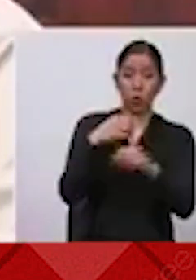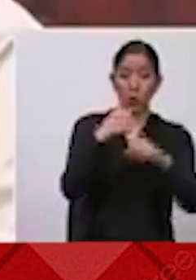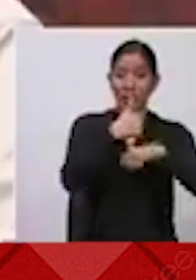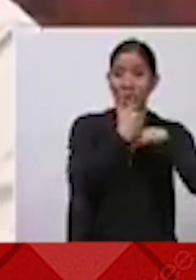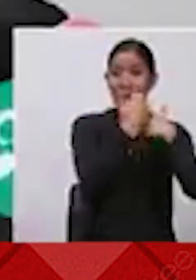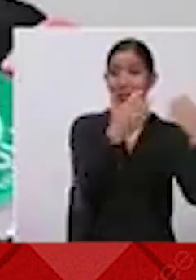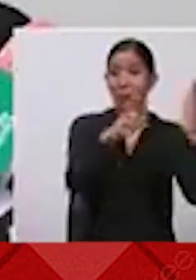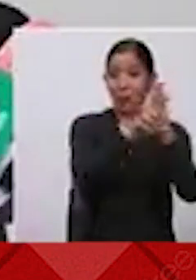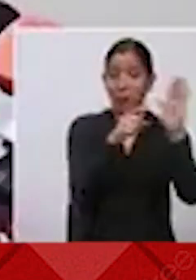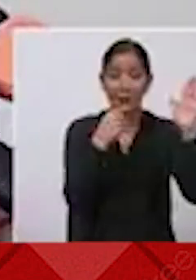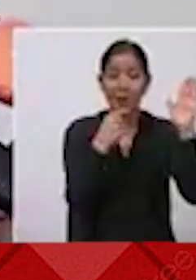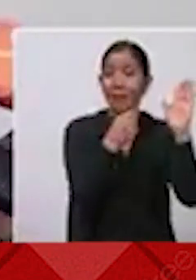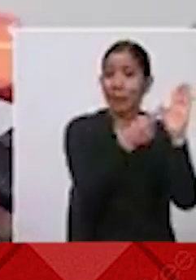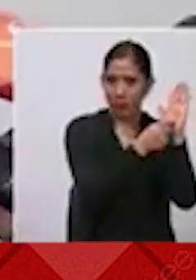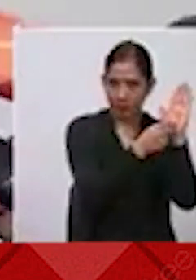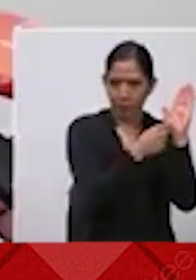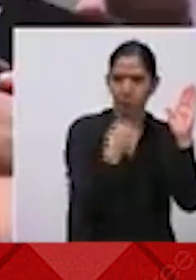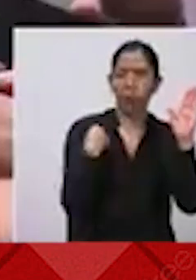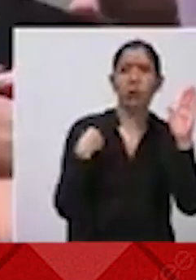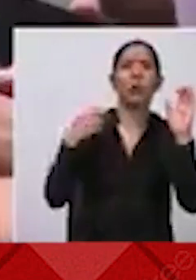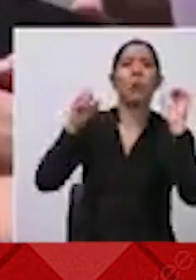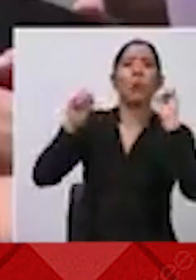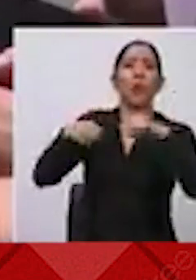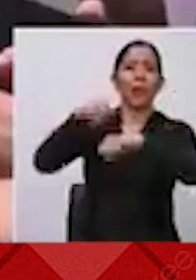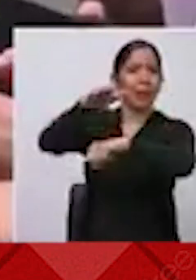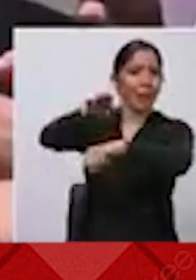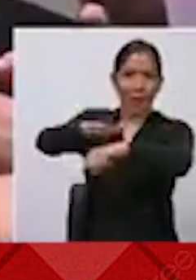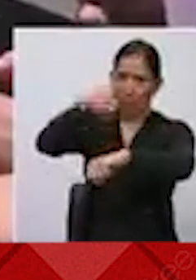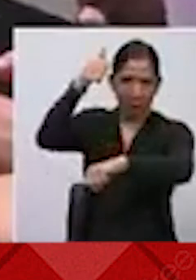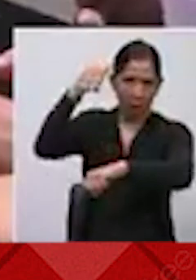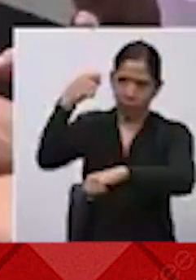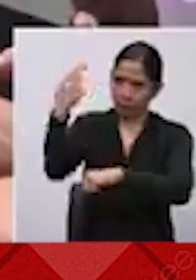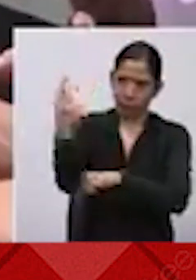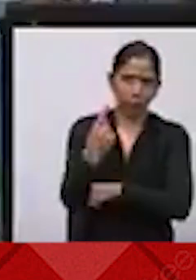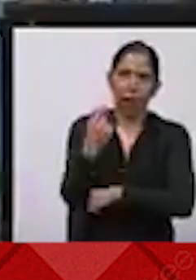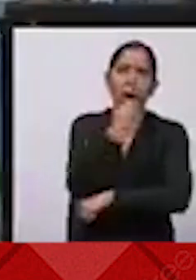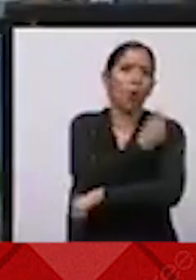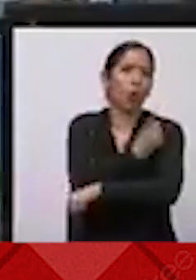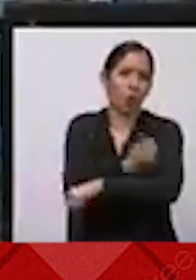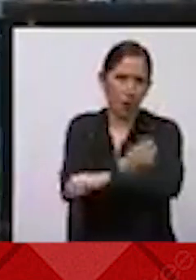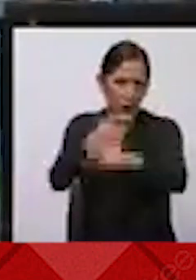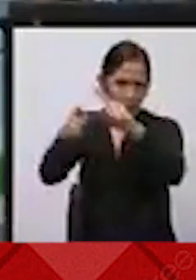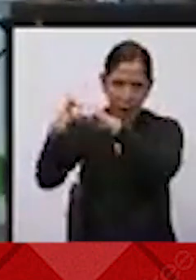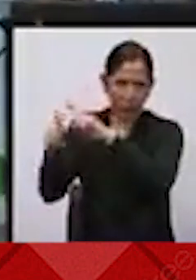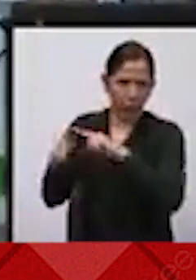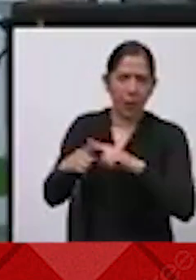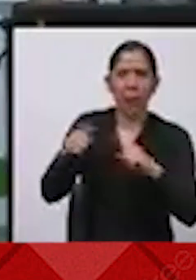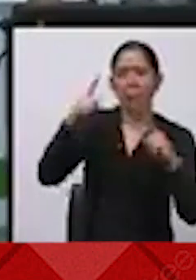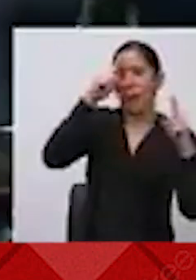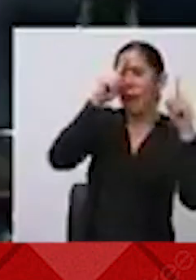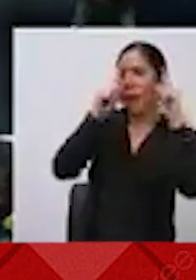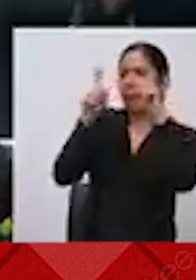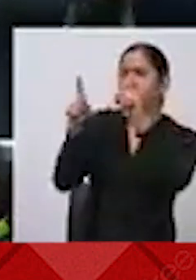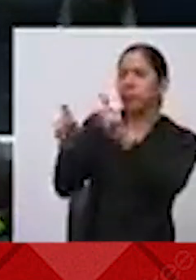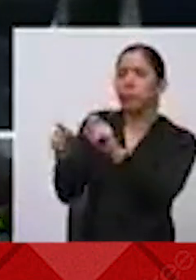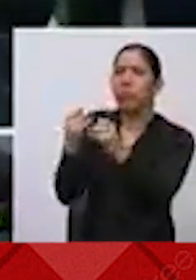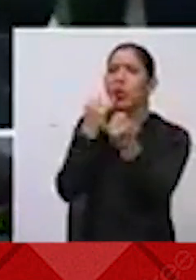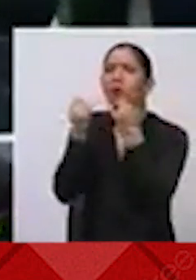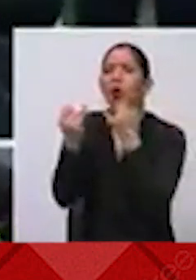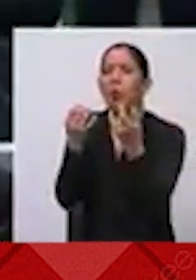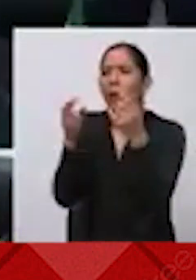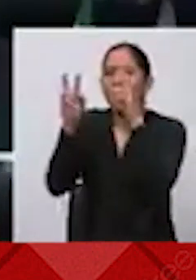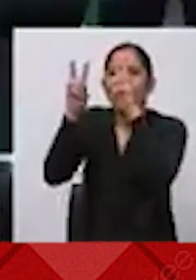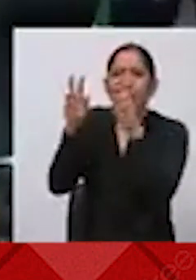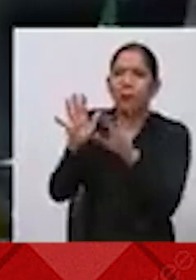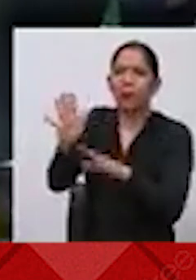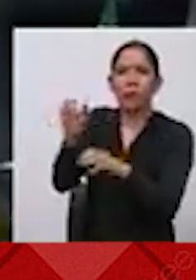todo caso, de encontrarse mayores elementos, mayores indicios de la probable comisión de delitos,